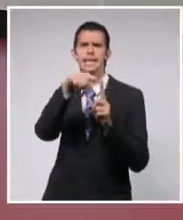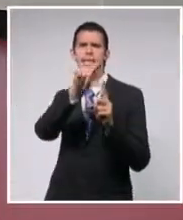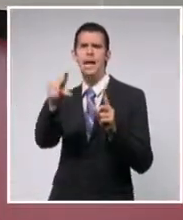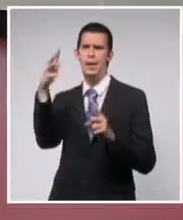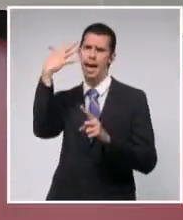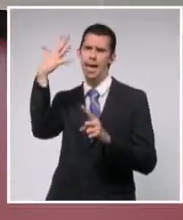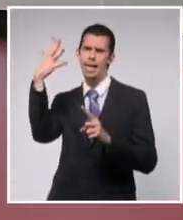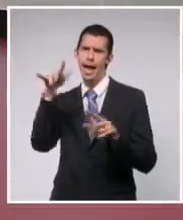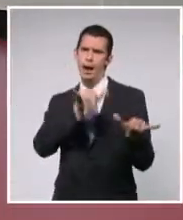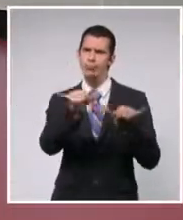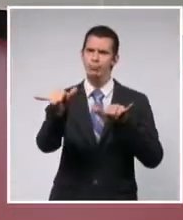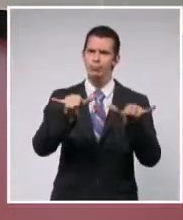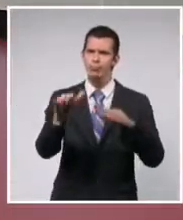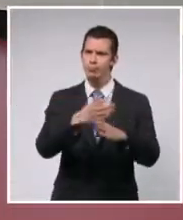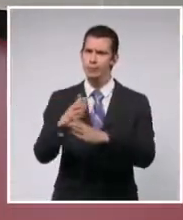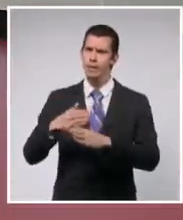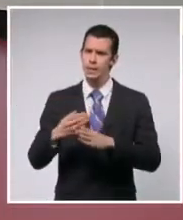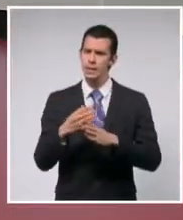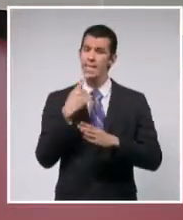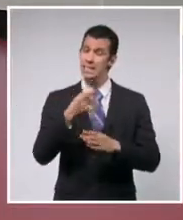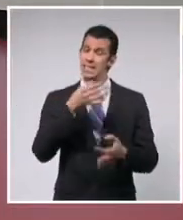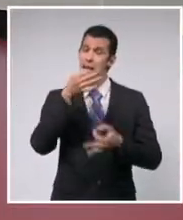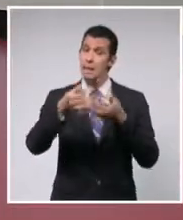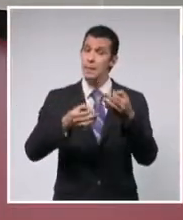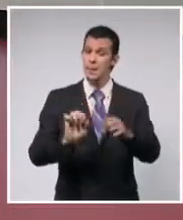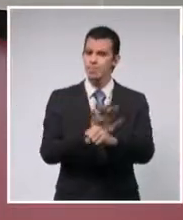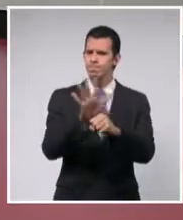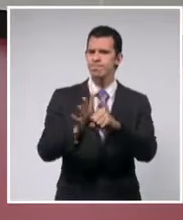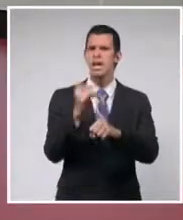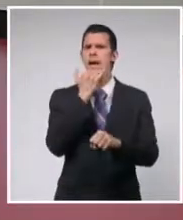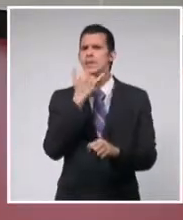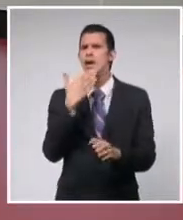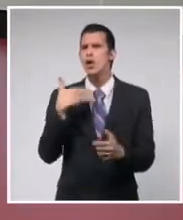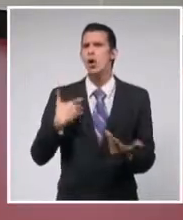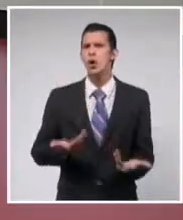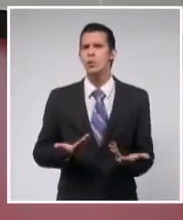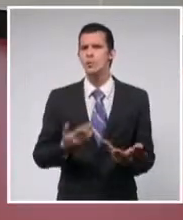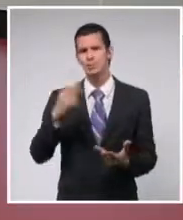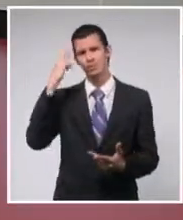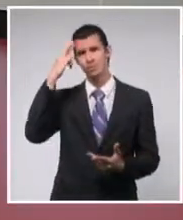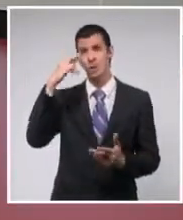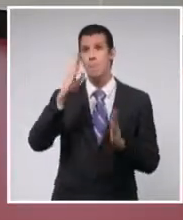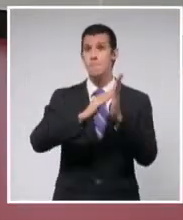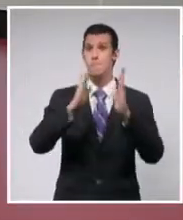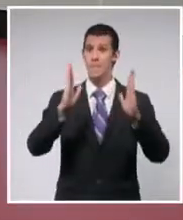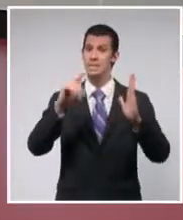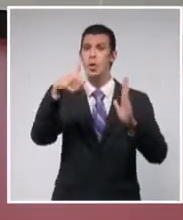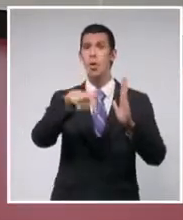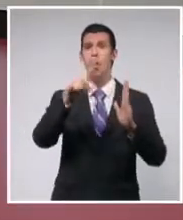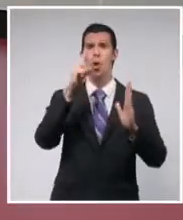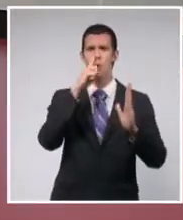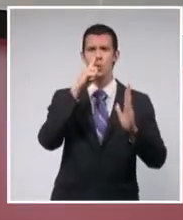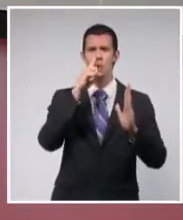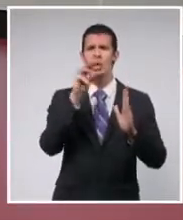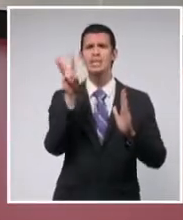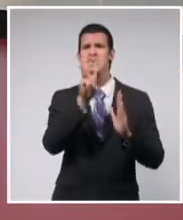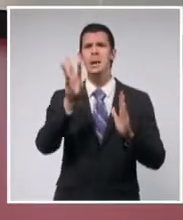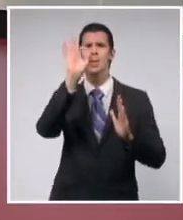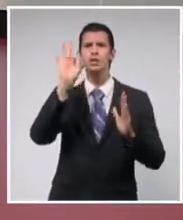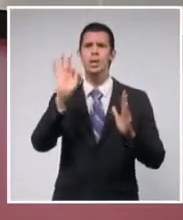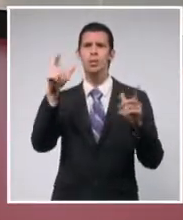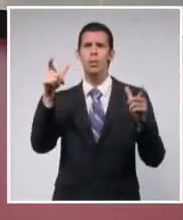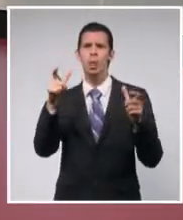del 2020 por el impacto de lakovic 19 sólo en junio las llegadas de turistas se desplomaron en un 93 por ciento respecto al mismo